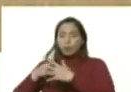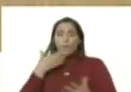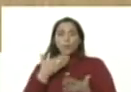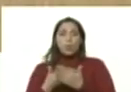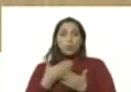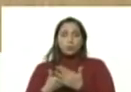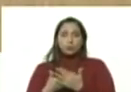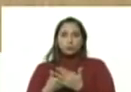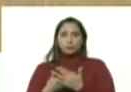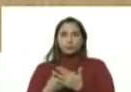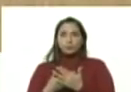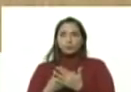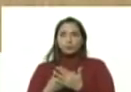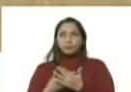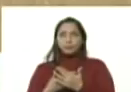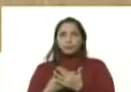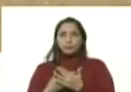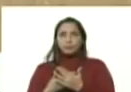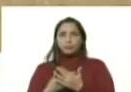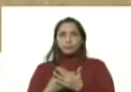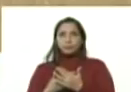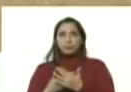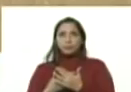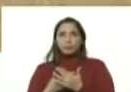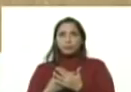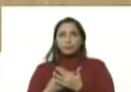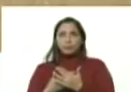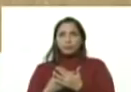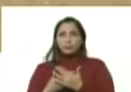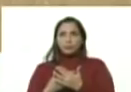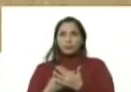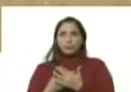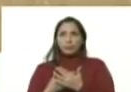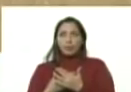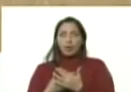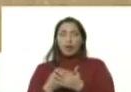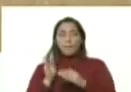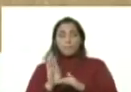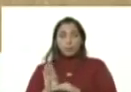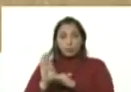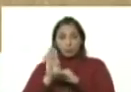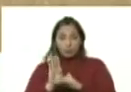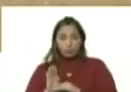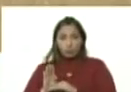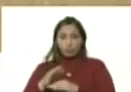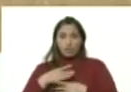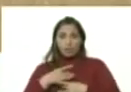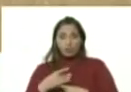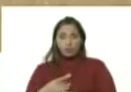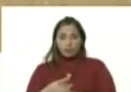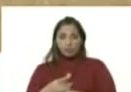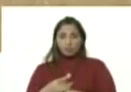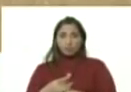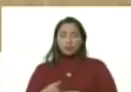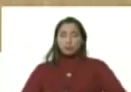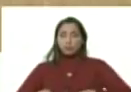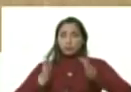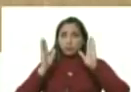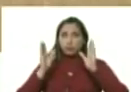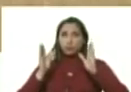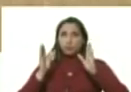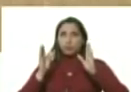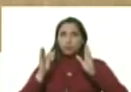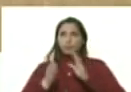su protecting power, le dicen en inglés, su estado protector de sus intereses, de sus edificios, de sus